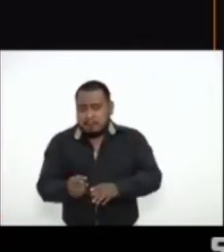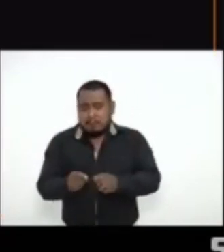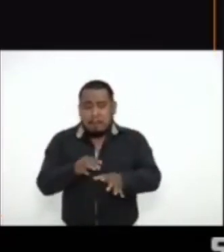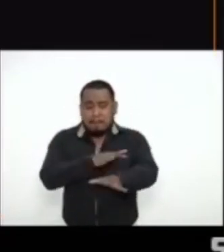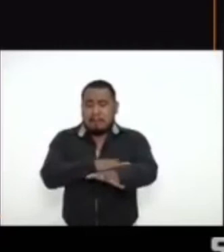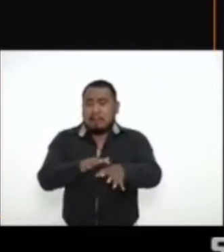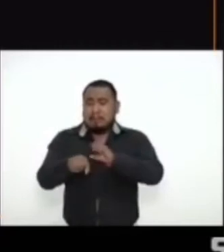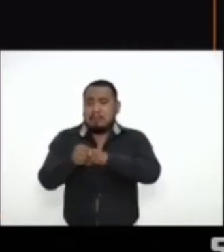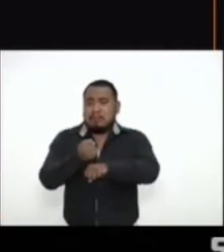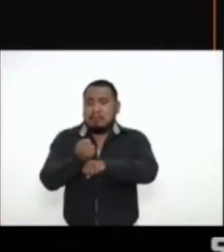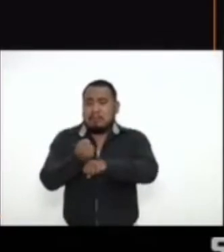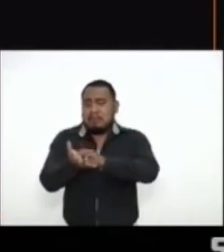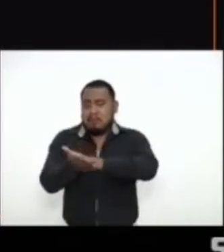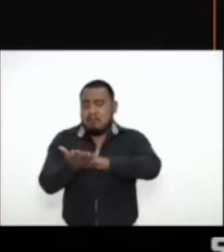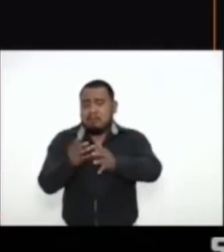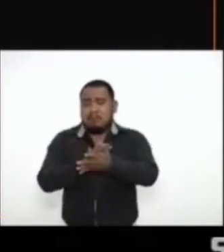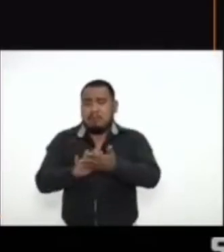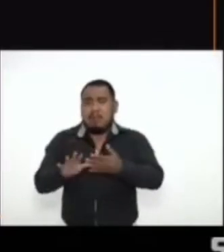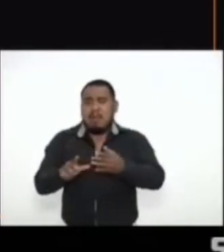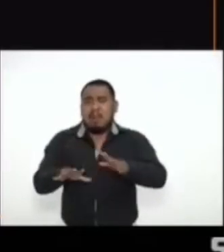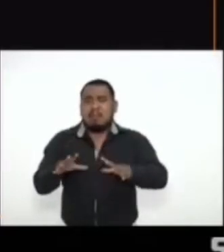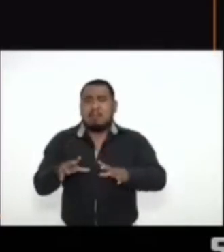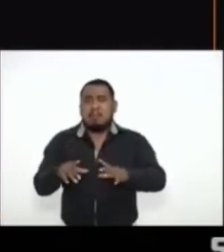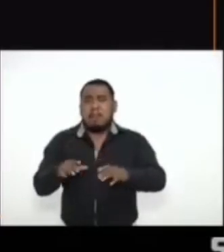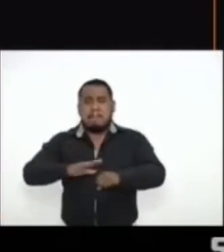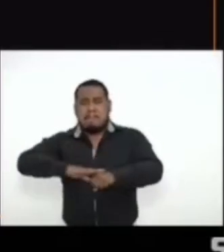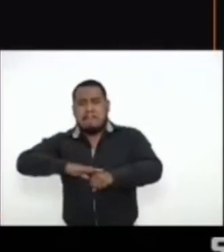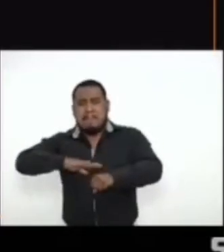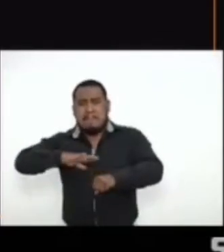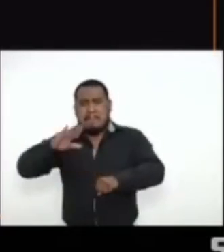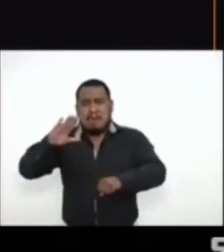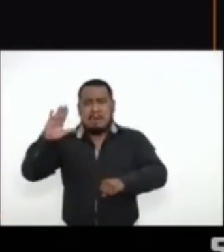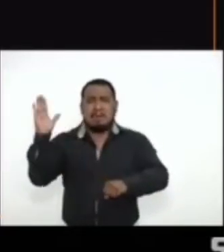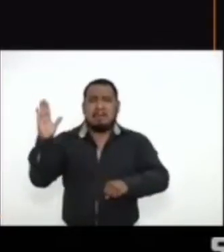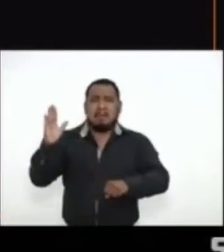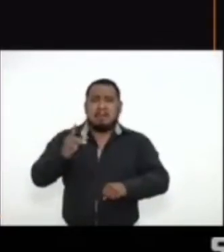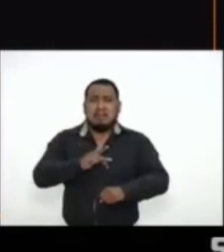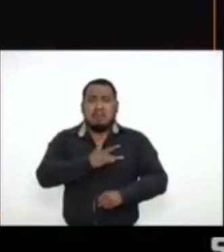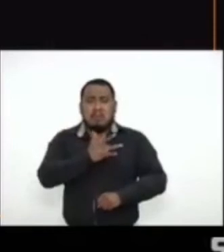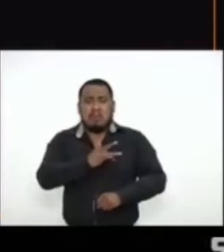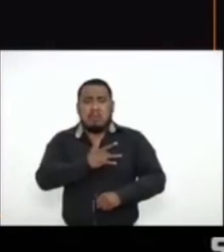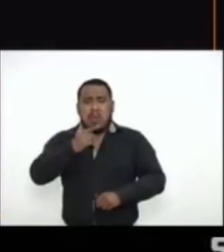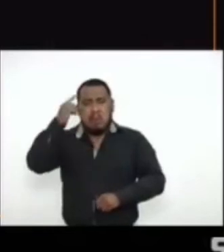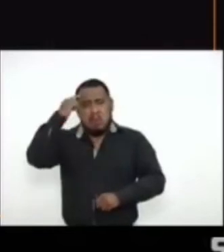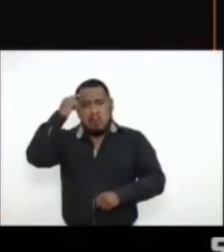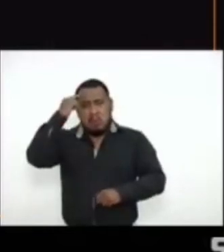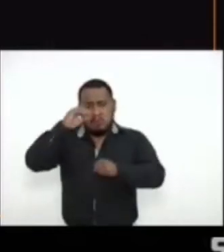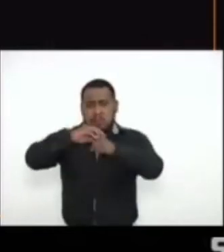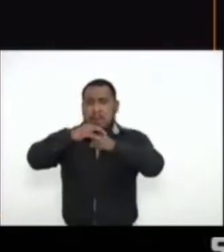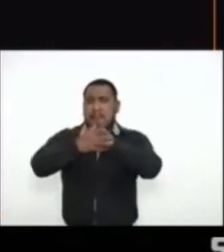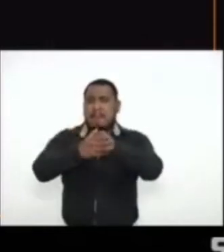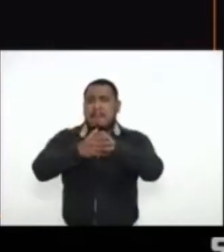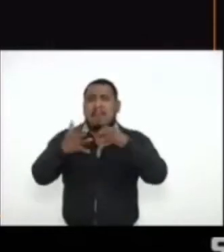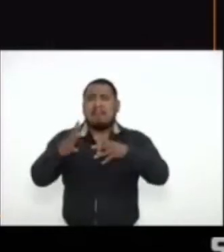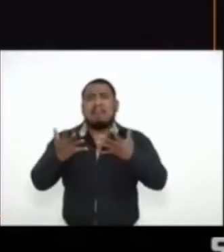manos, ¿sí? Hagan de cuenta que hay una secreción masiva de adrenalina producida en la corteza suprarrenal que